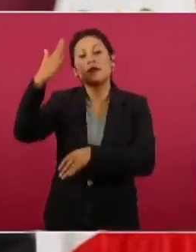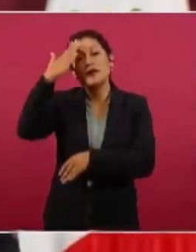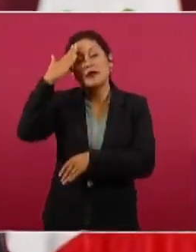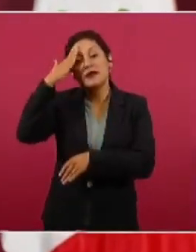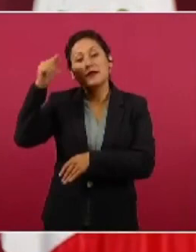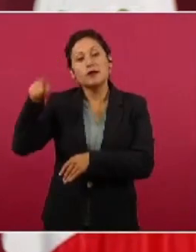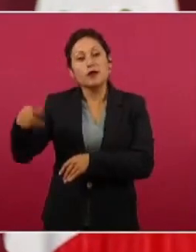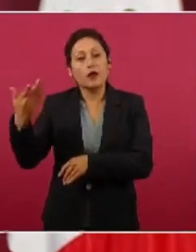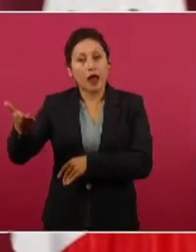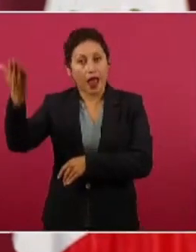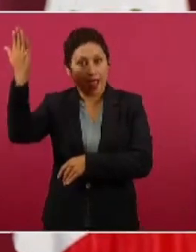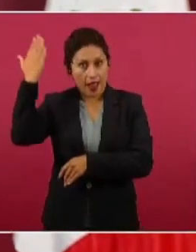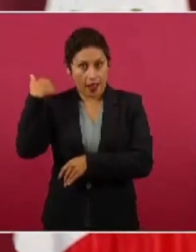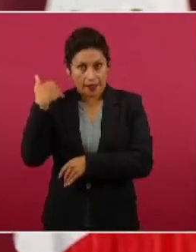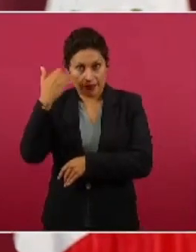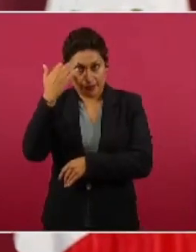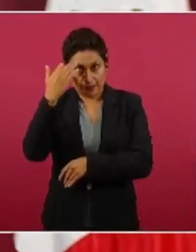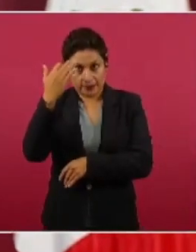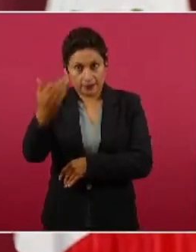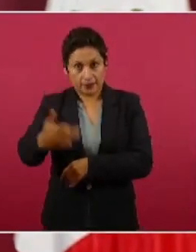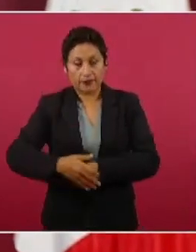Porfirio Díaz,